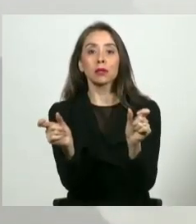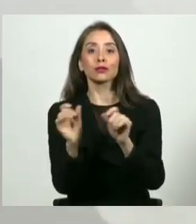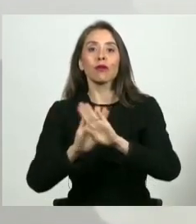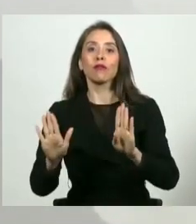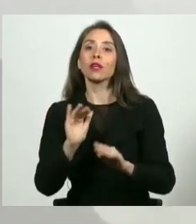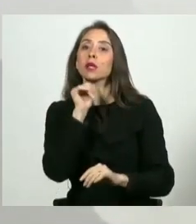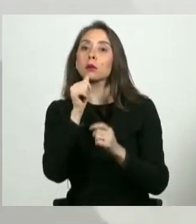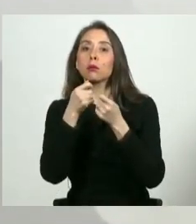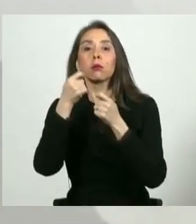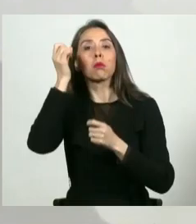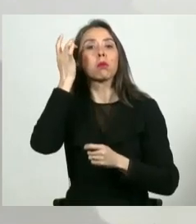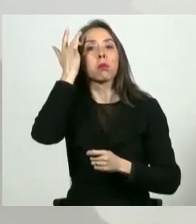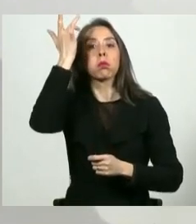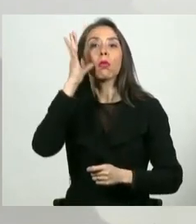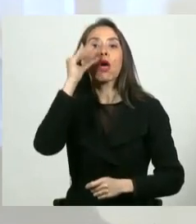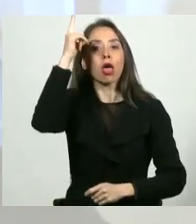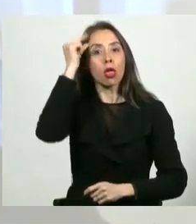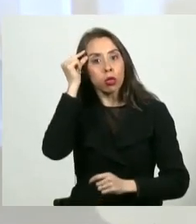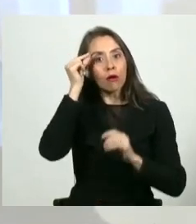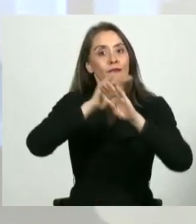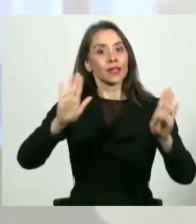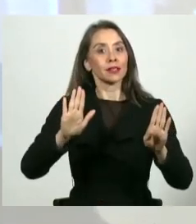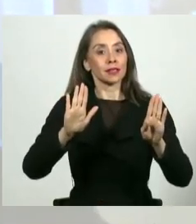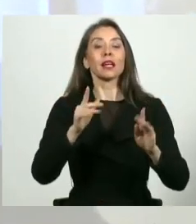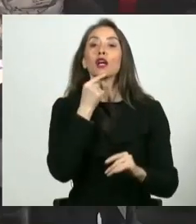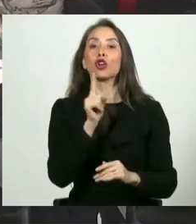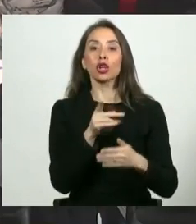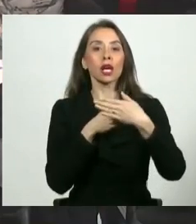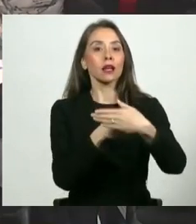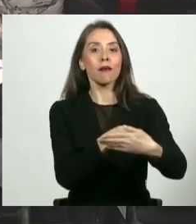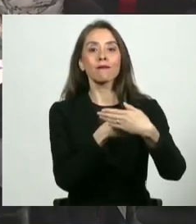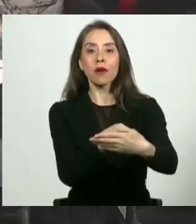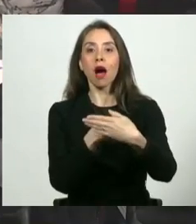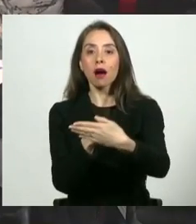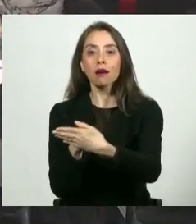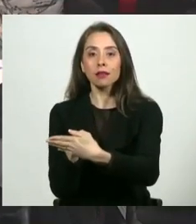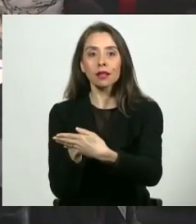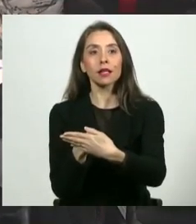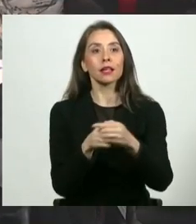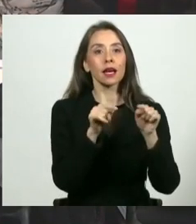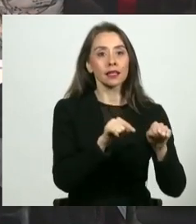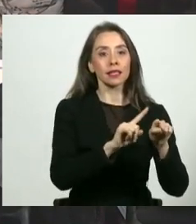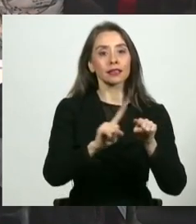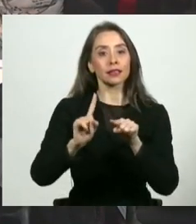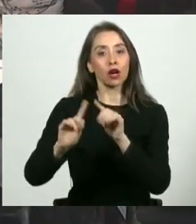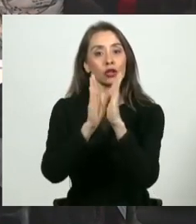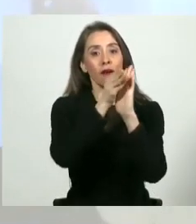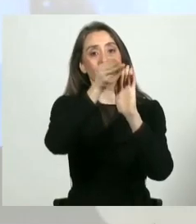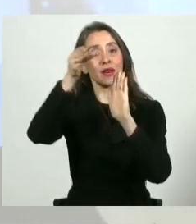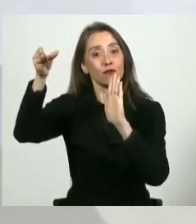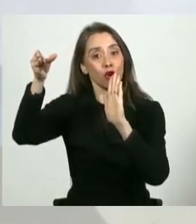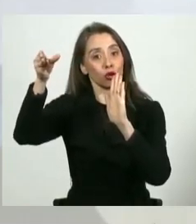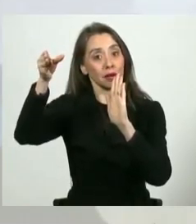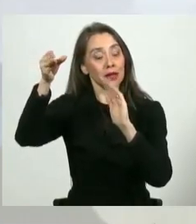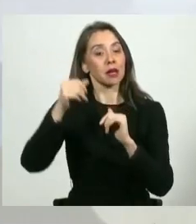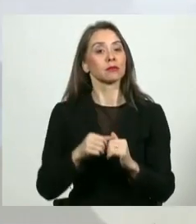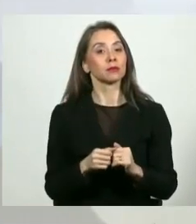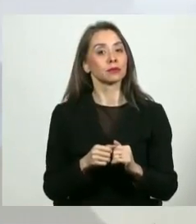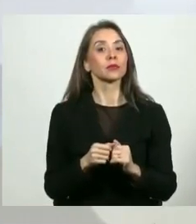pobreza intelectual. No queremos barreras de ningún tipo en esta y en cualquiera otra biblioteca. Y sobre